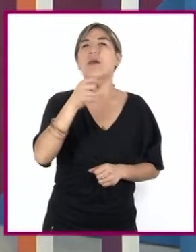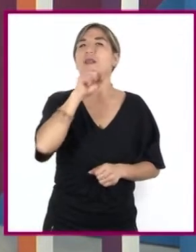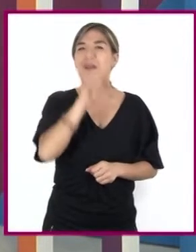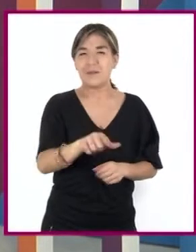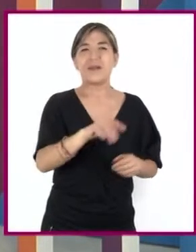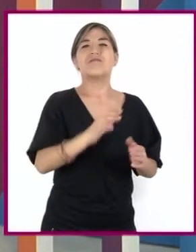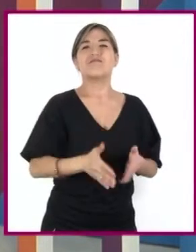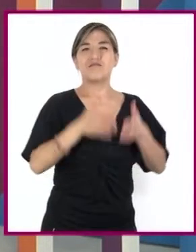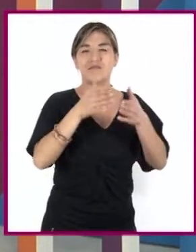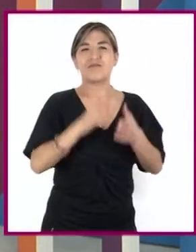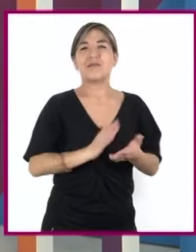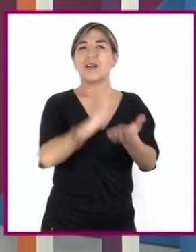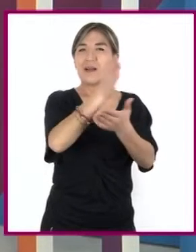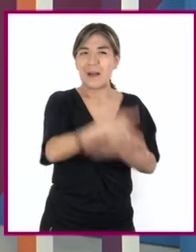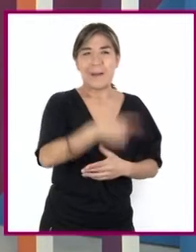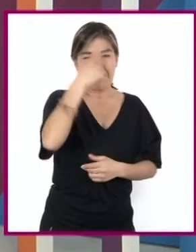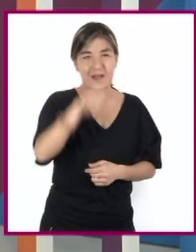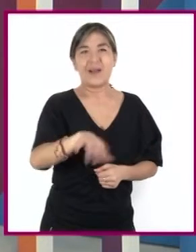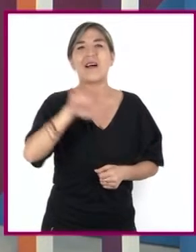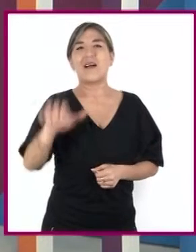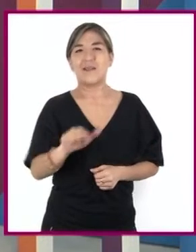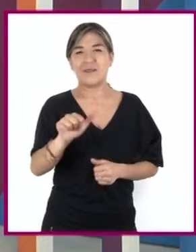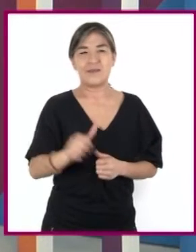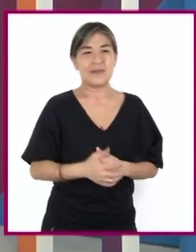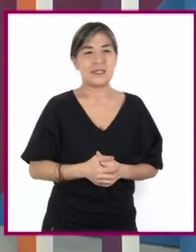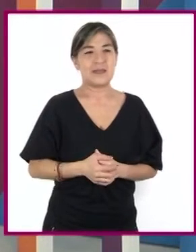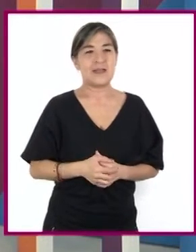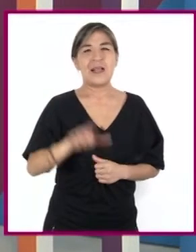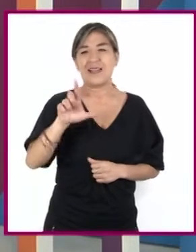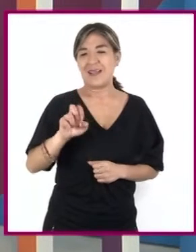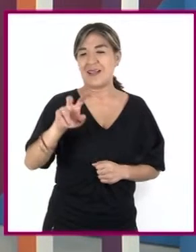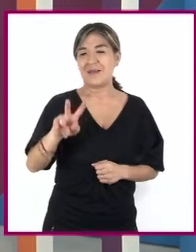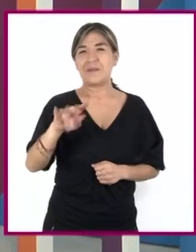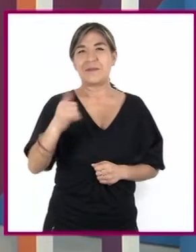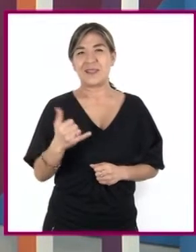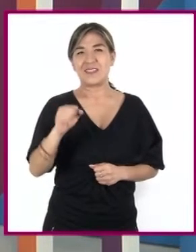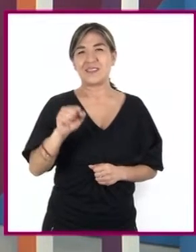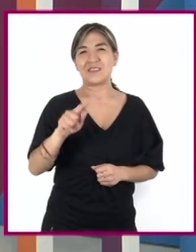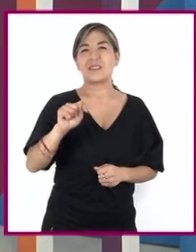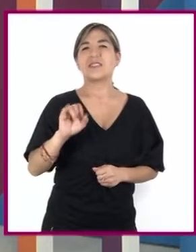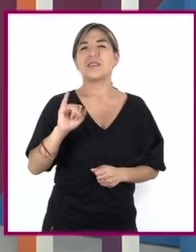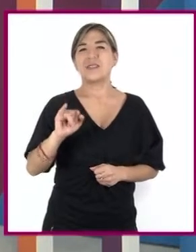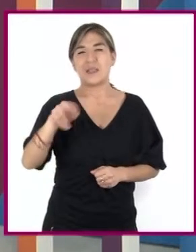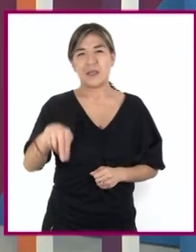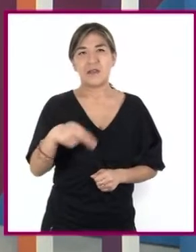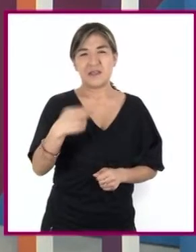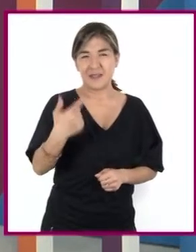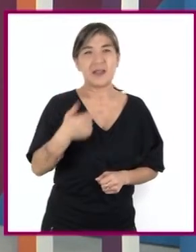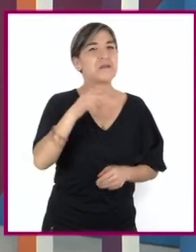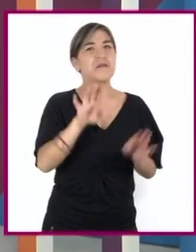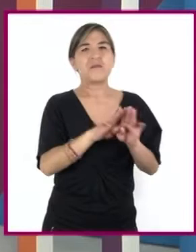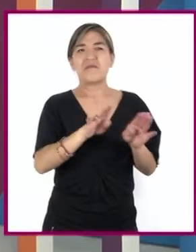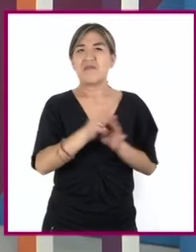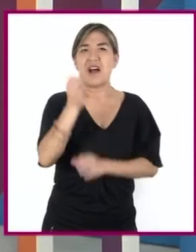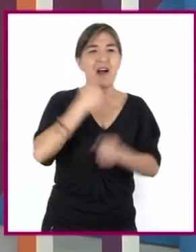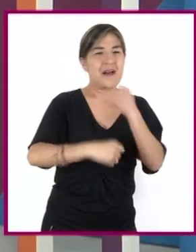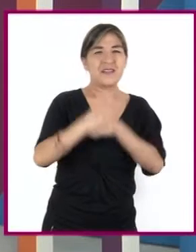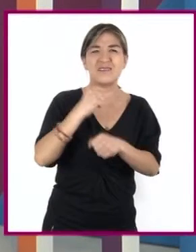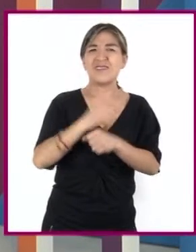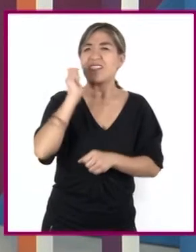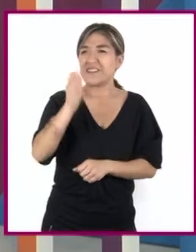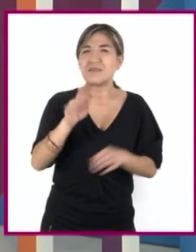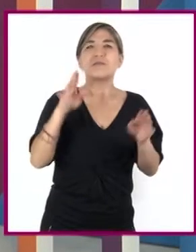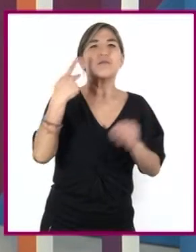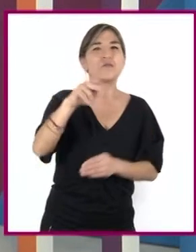continente justamente en busca de Livingstone, pues por muchos años no se tuvieron noticias suyas. Después de los viajes